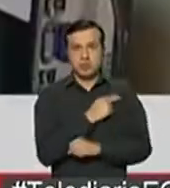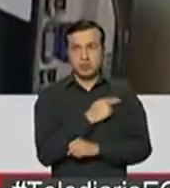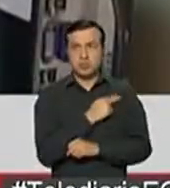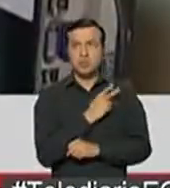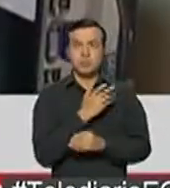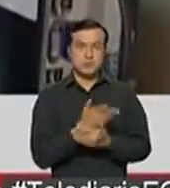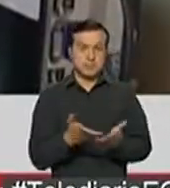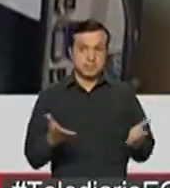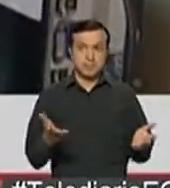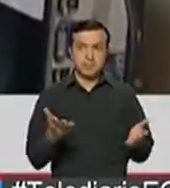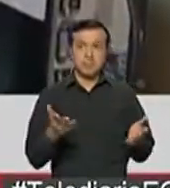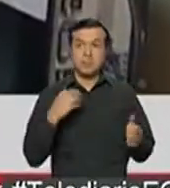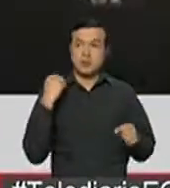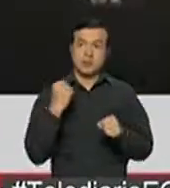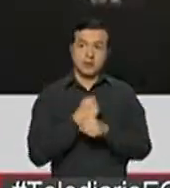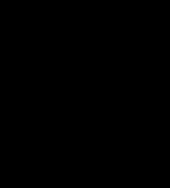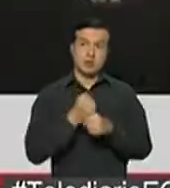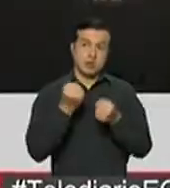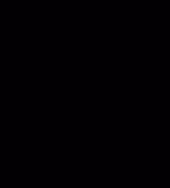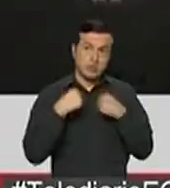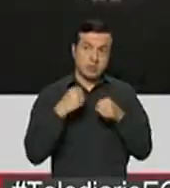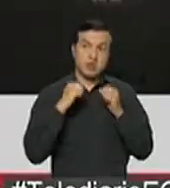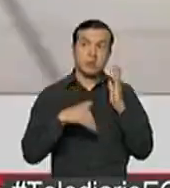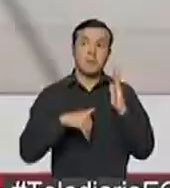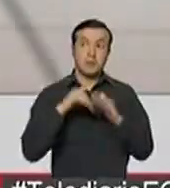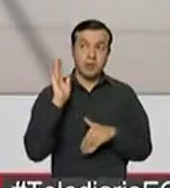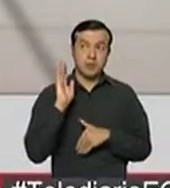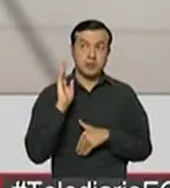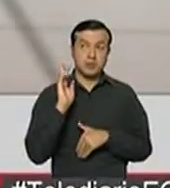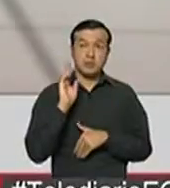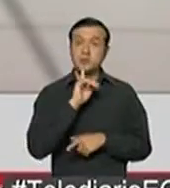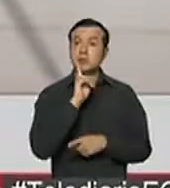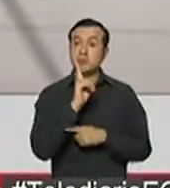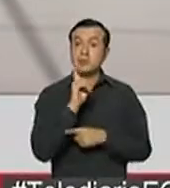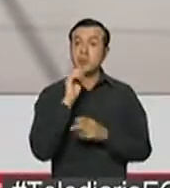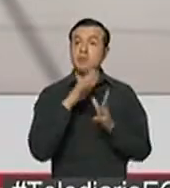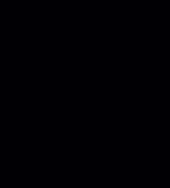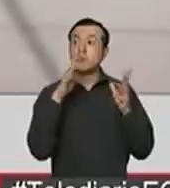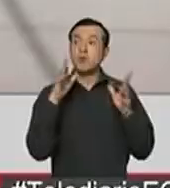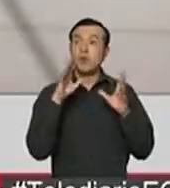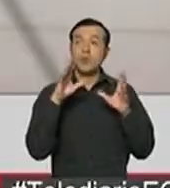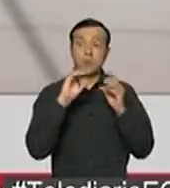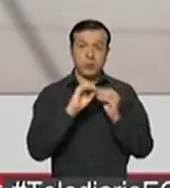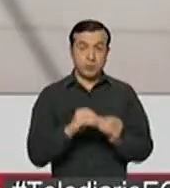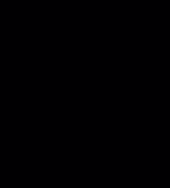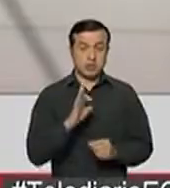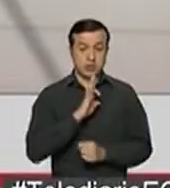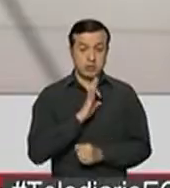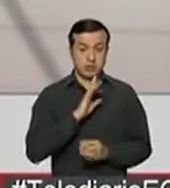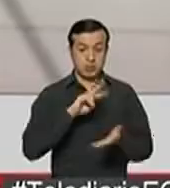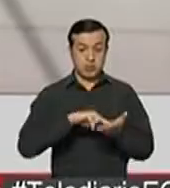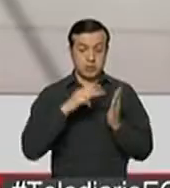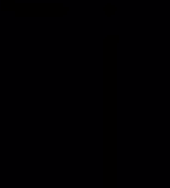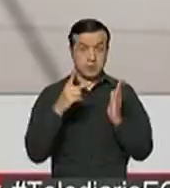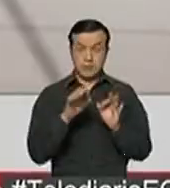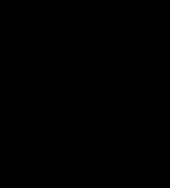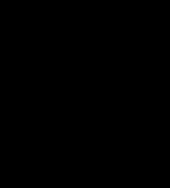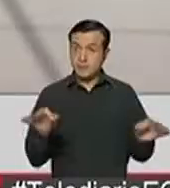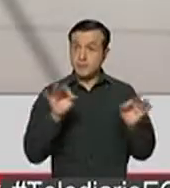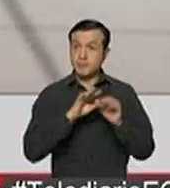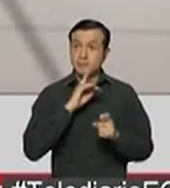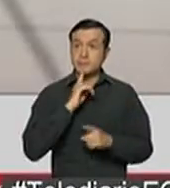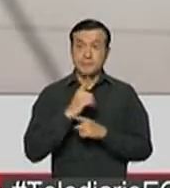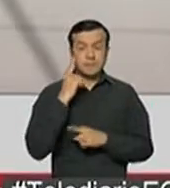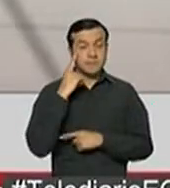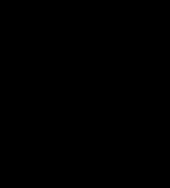entrar. Precisamente se trabaja en aumentar la oferta académica. Fortaleciendo formación técnica y tecnológica, revalorizando las